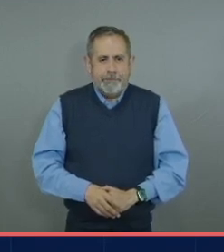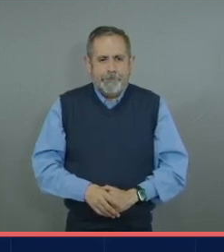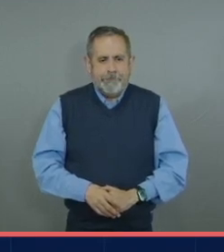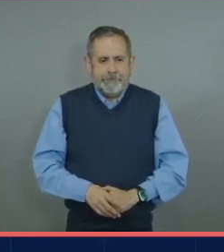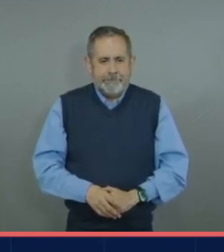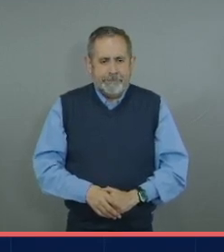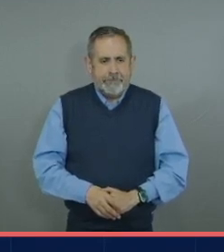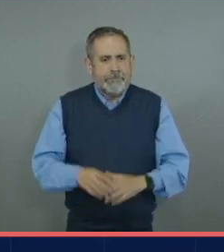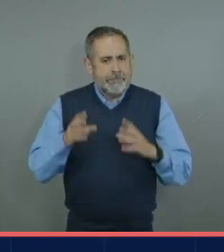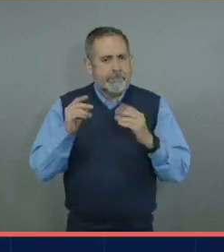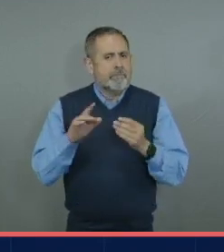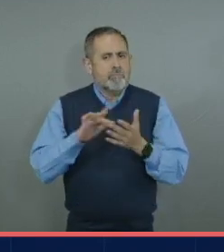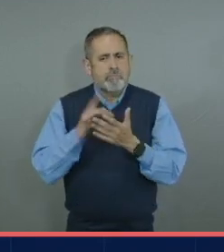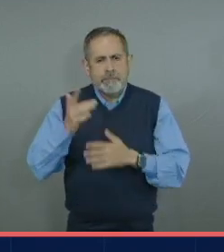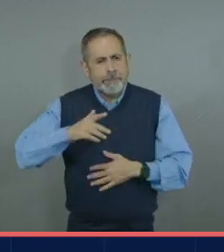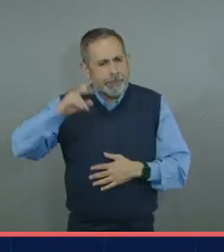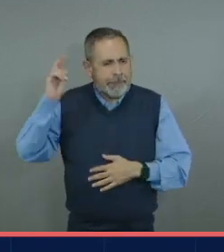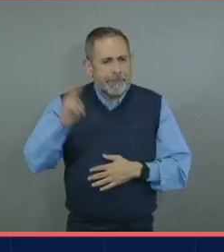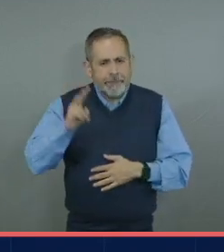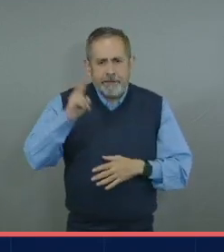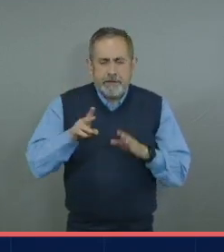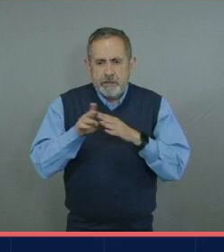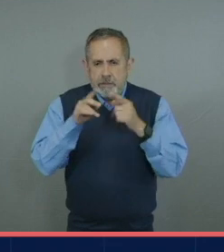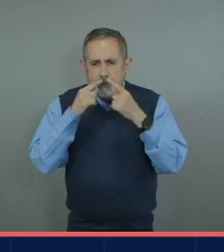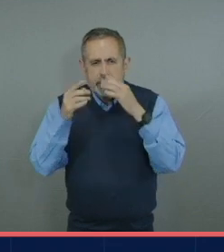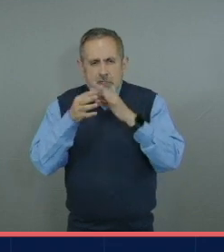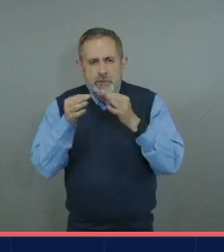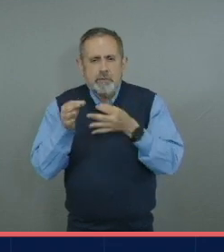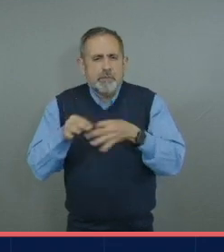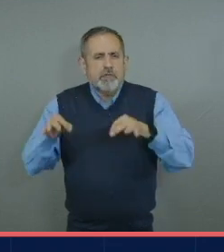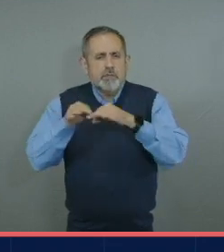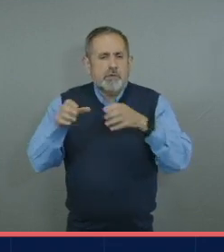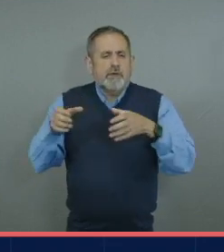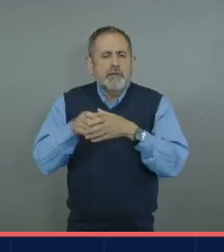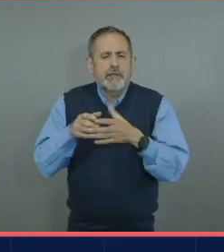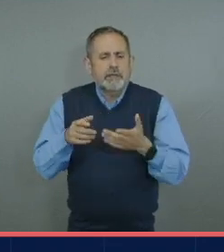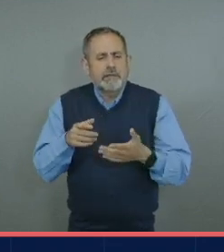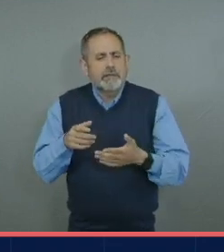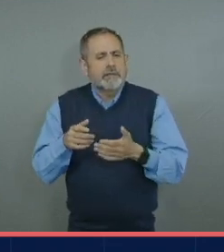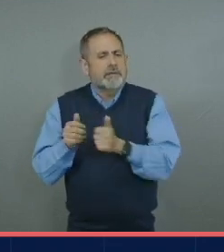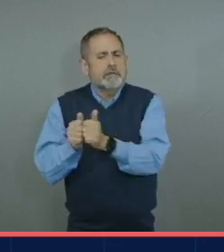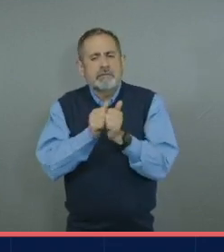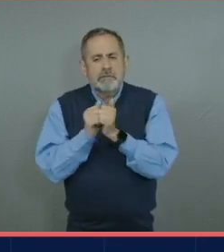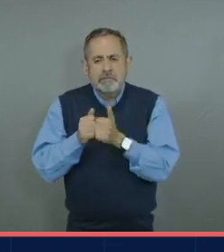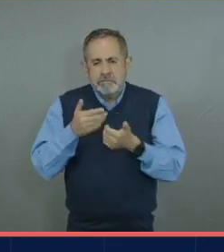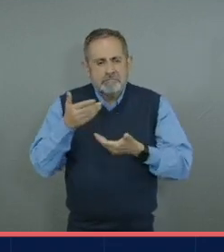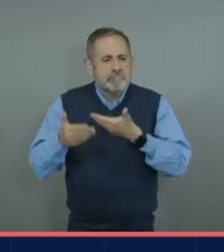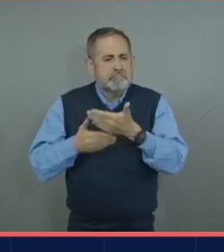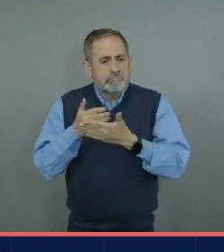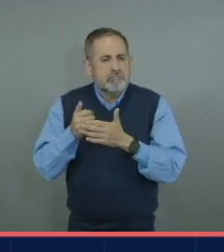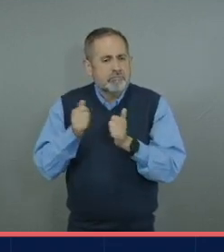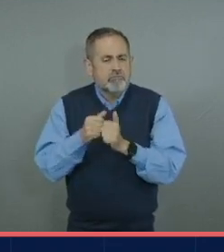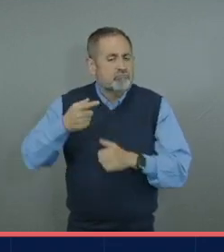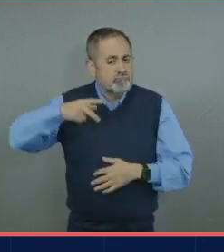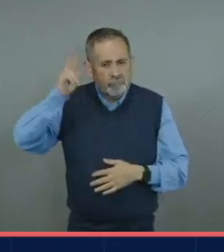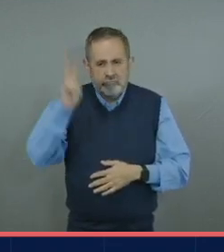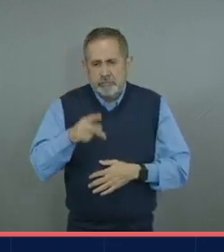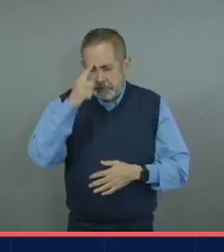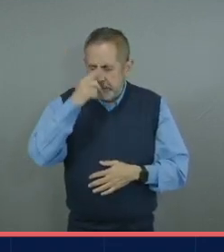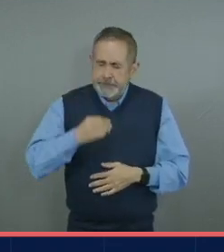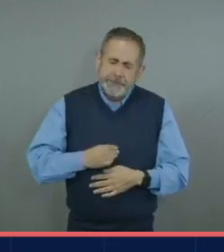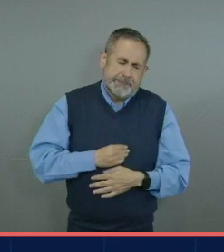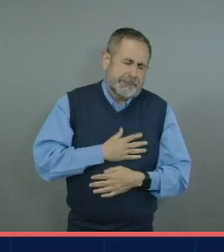Pues muchísimas gracias, de verdad, porque nos están acompañando en este encuentro de comunidad que inspira. La verdad es que para mí es